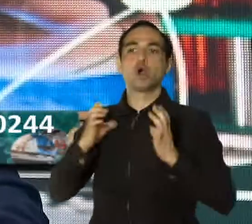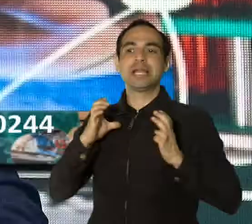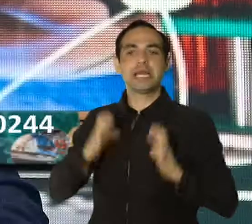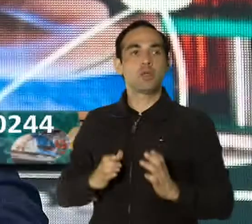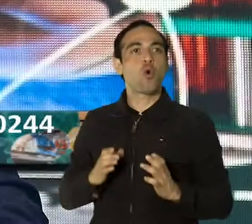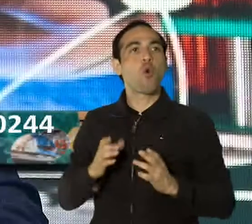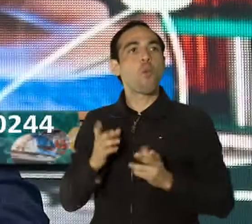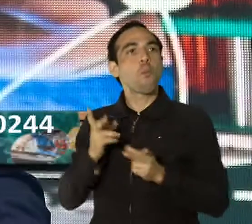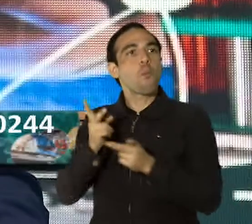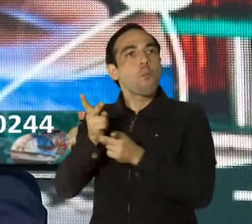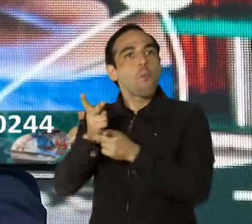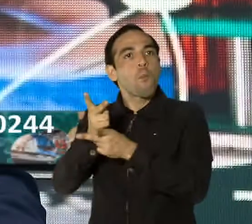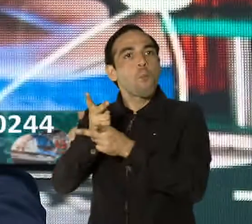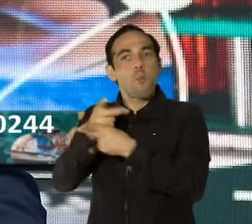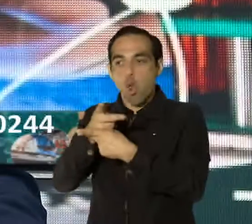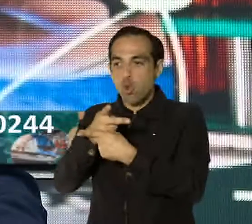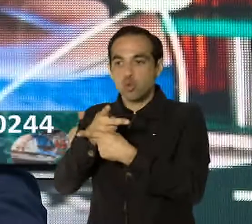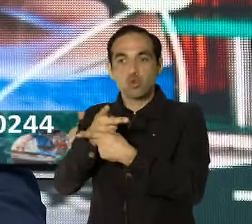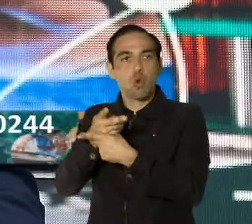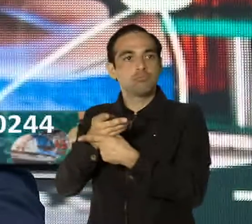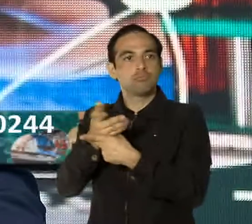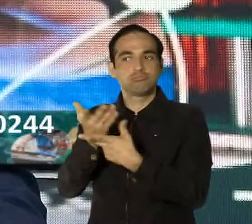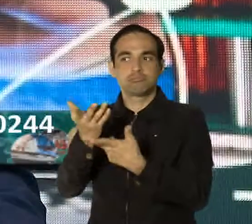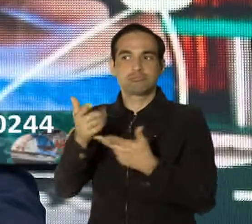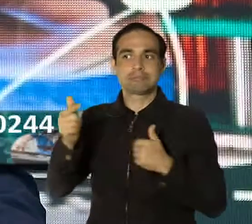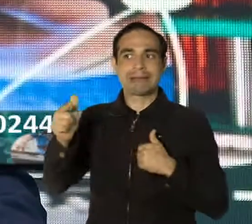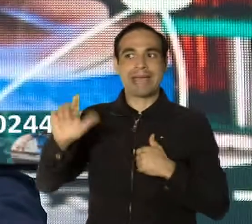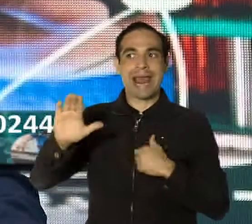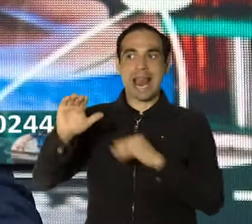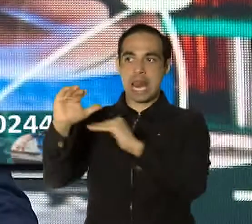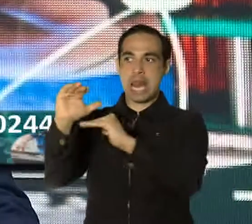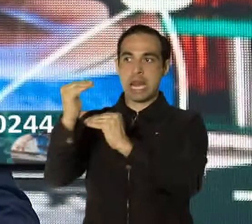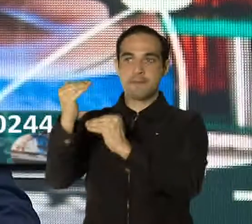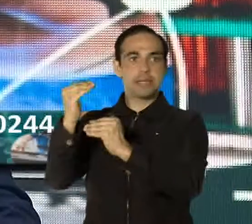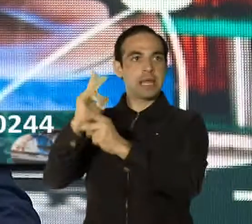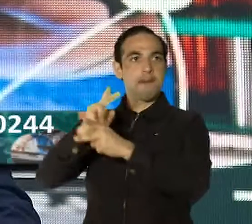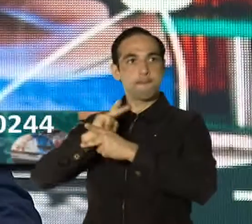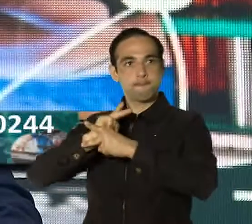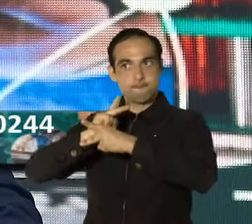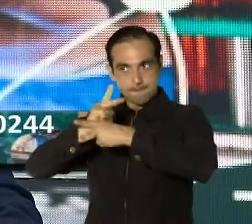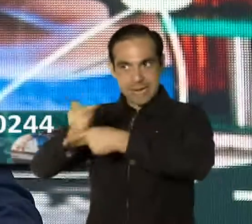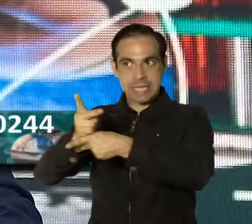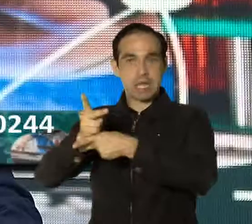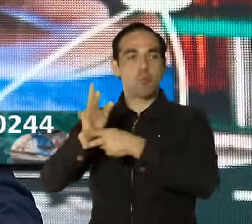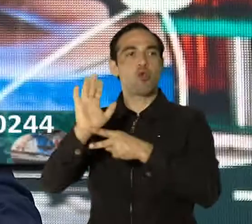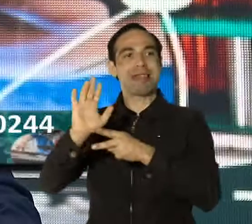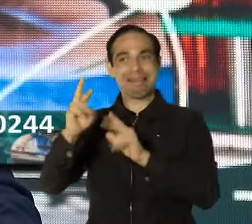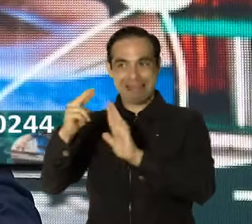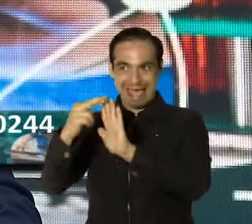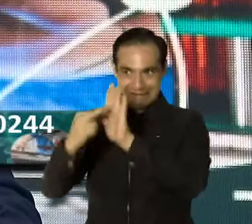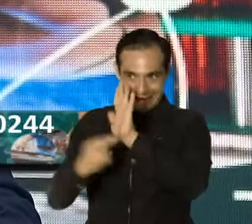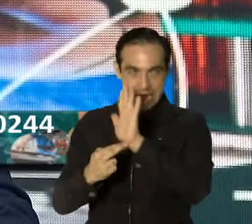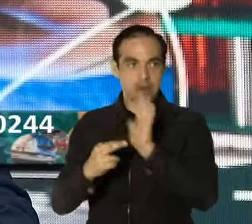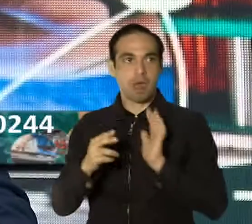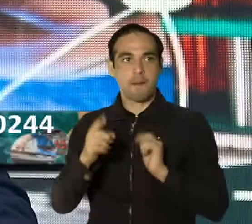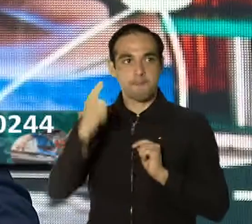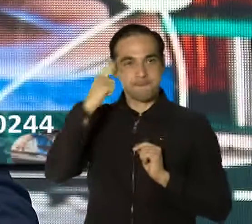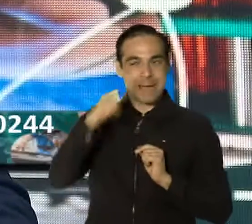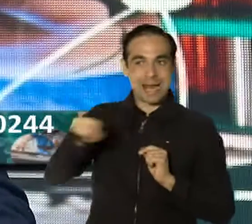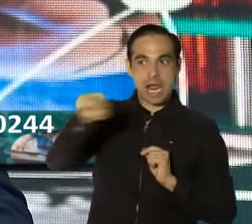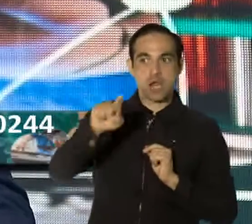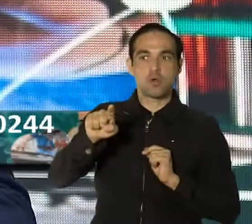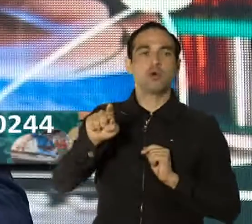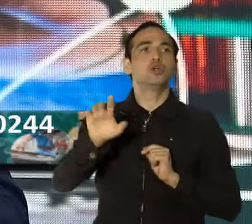en riesgo. El límite prestatario y los parámetros de que el cliente tiene que tener